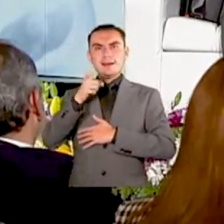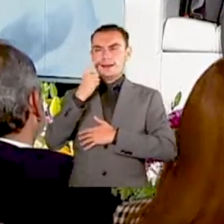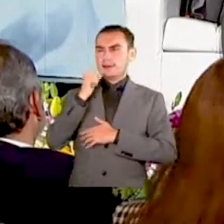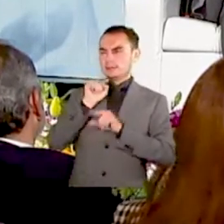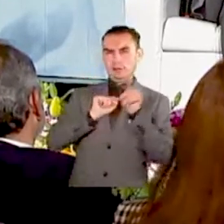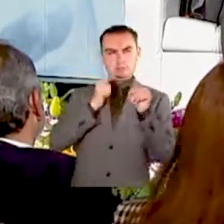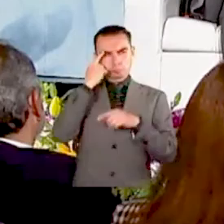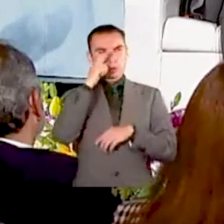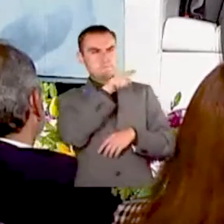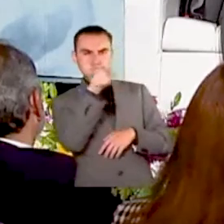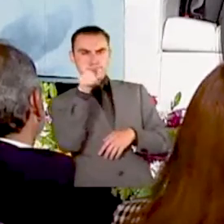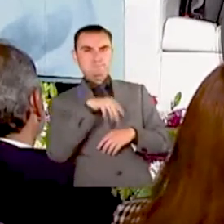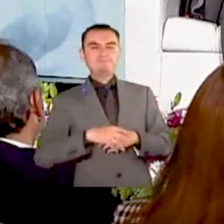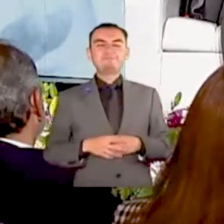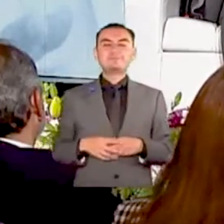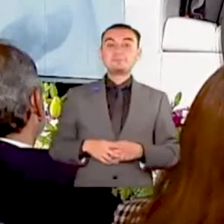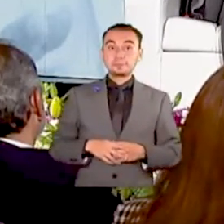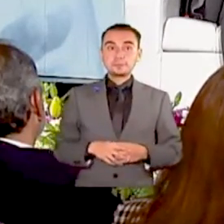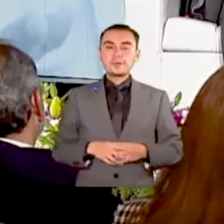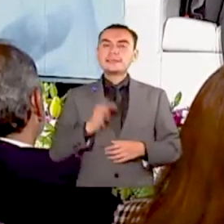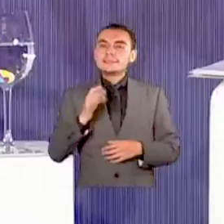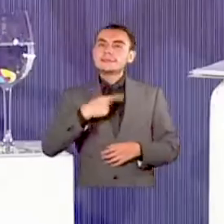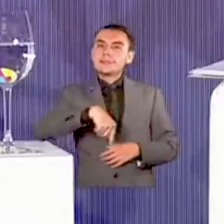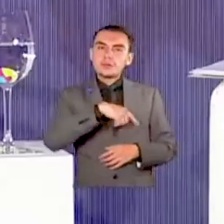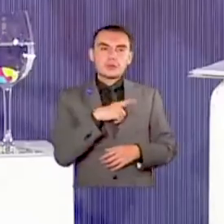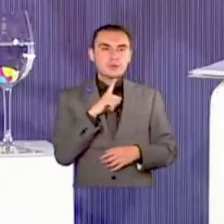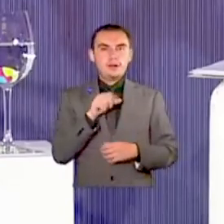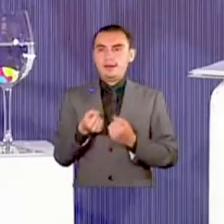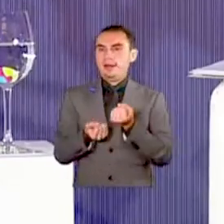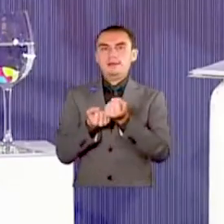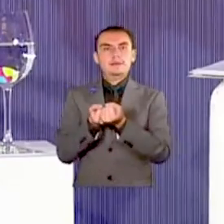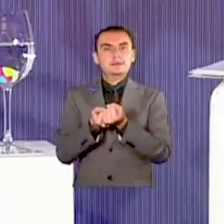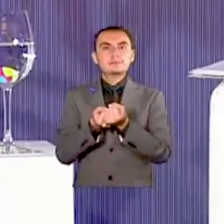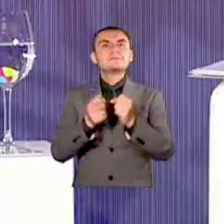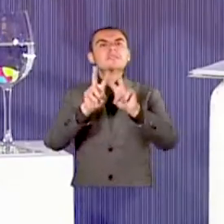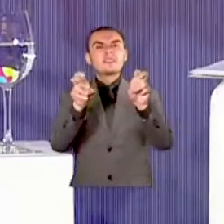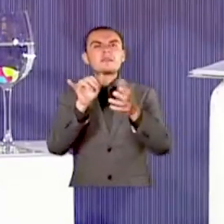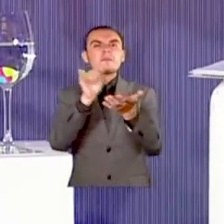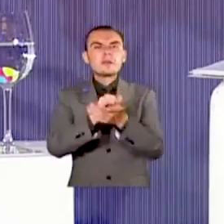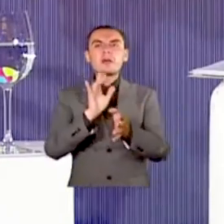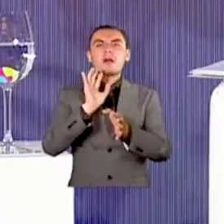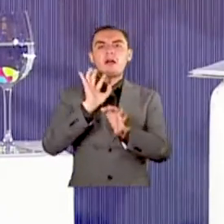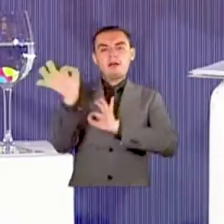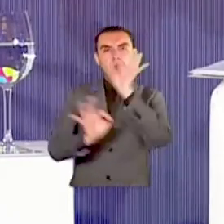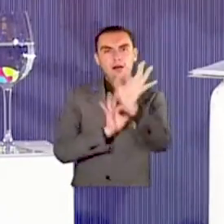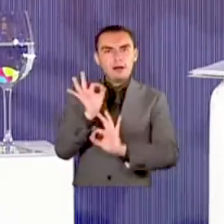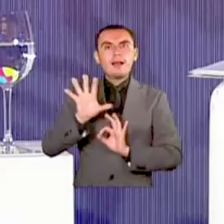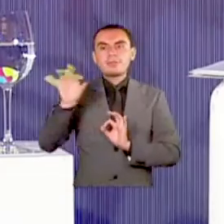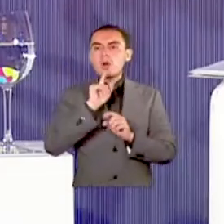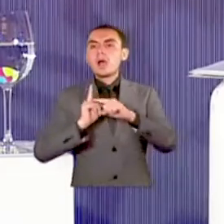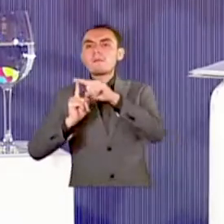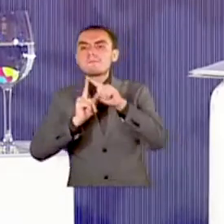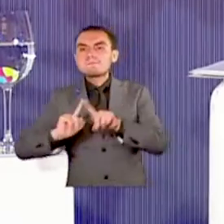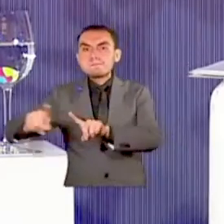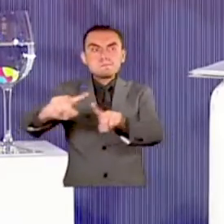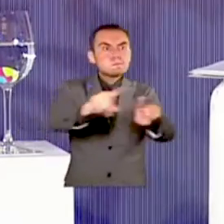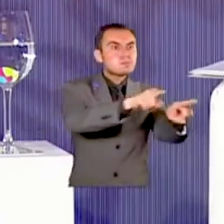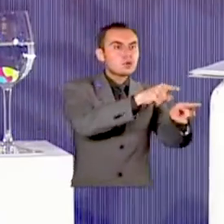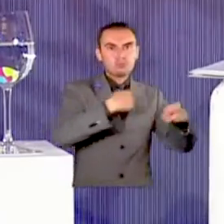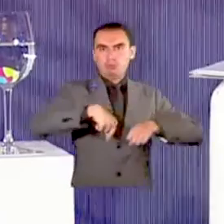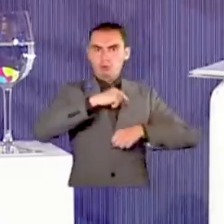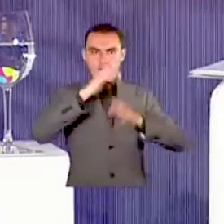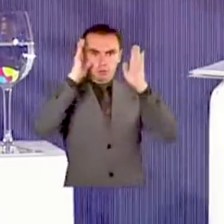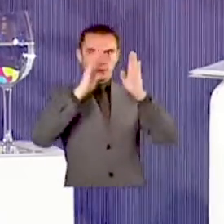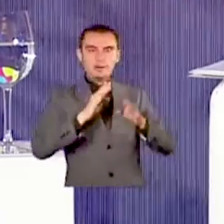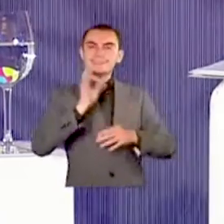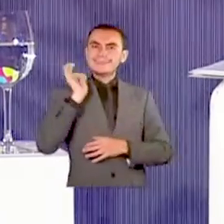aquí, estamos permanentemente apoyando en los temas de seguridad a todas las procuradurías. Hay un puesto